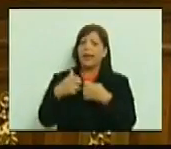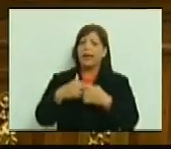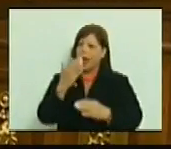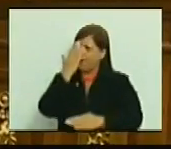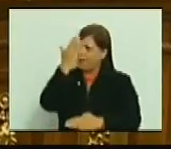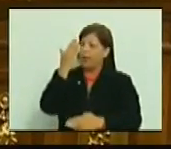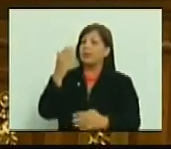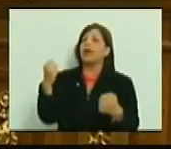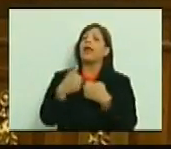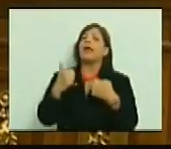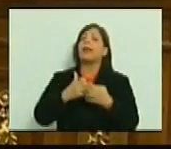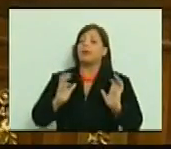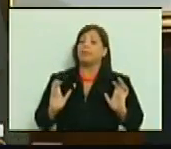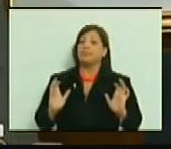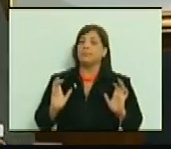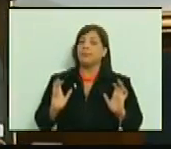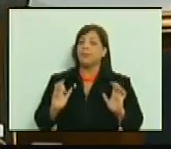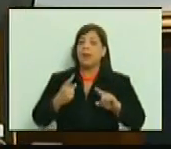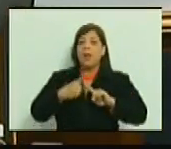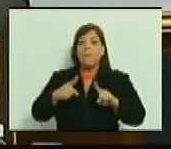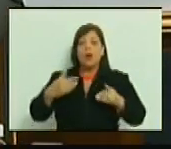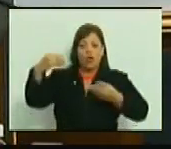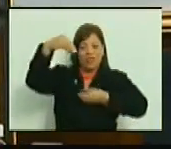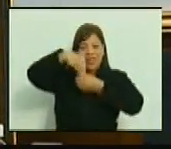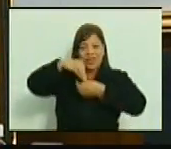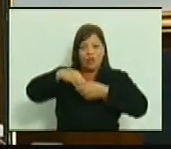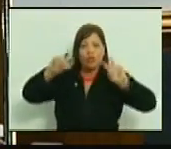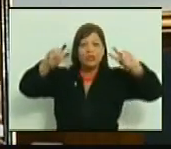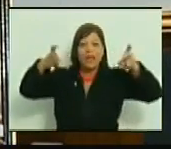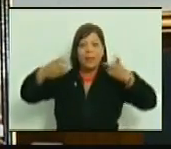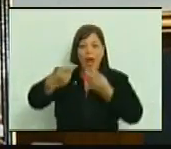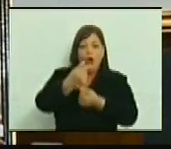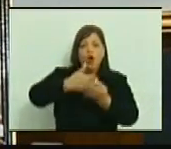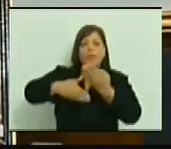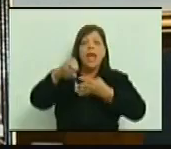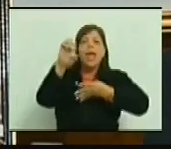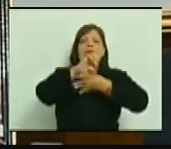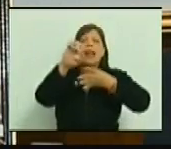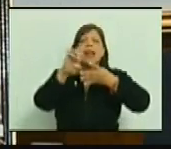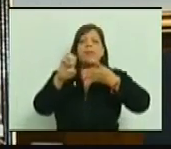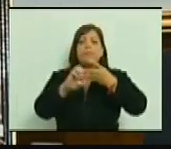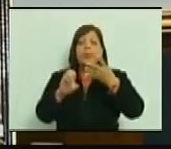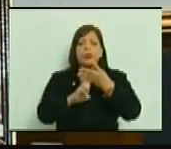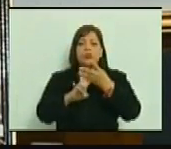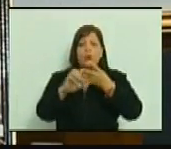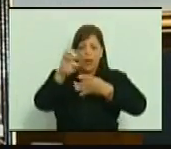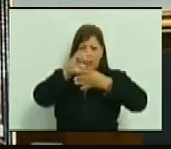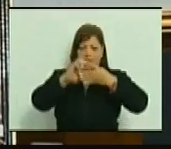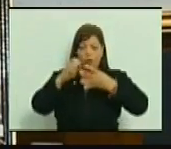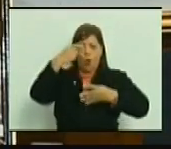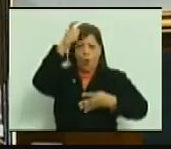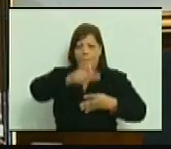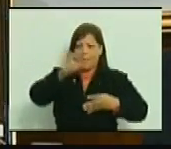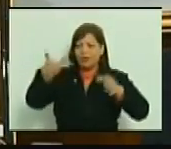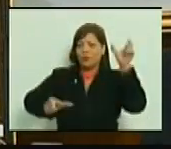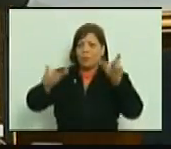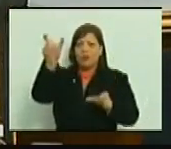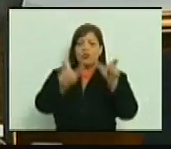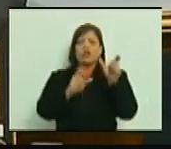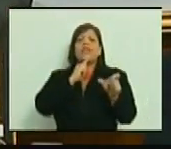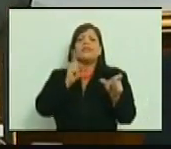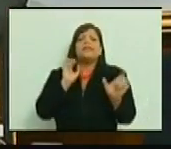guerra. Ahora, dentro de la economía, los elementos, los economistas señalan mucho los